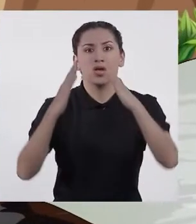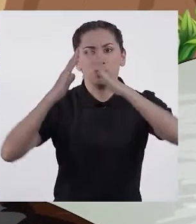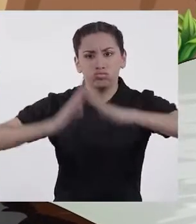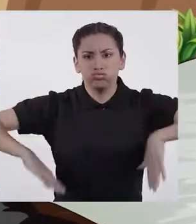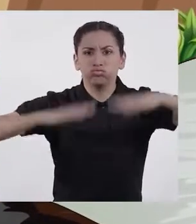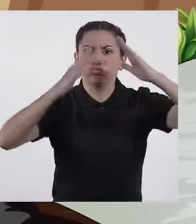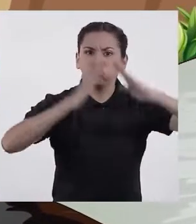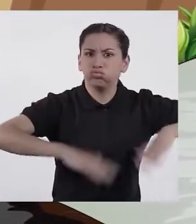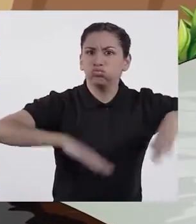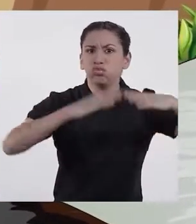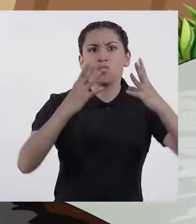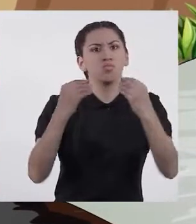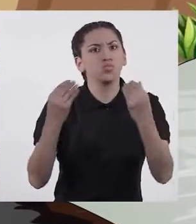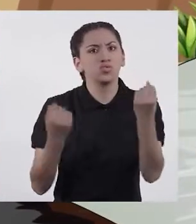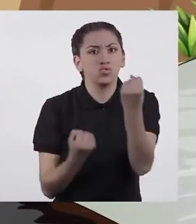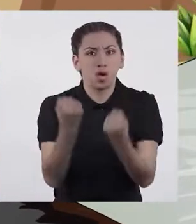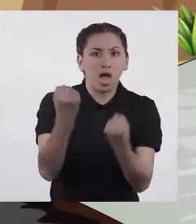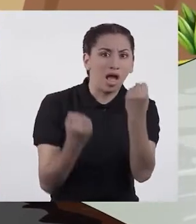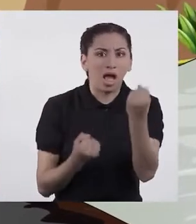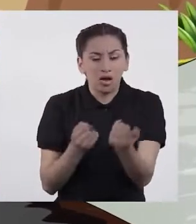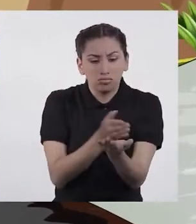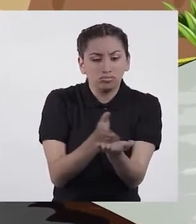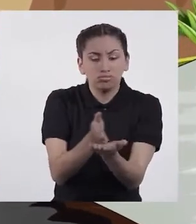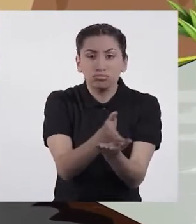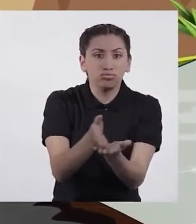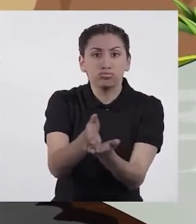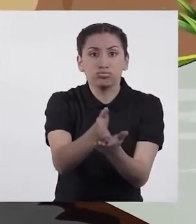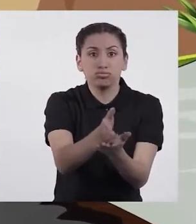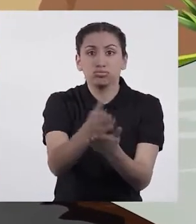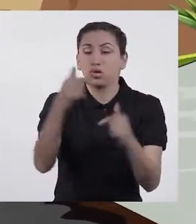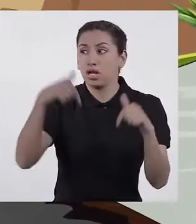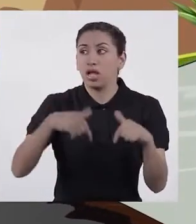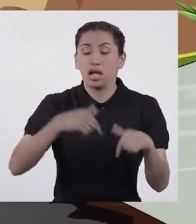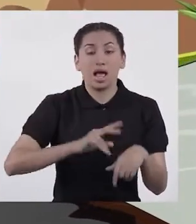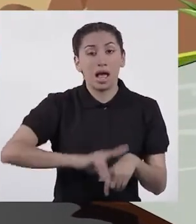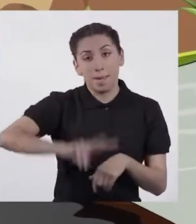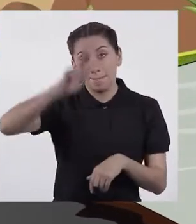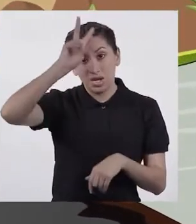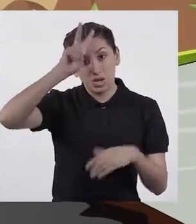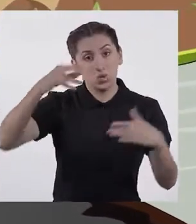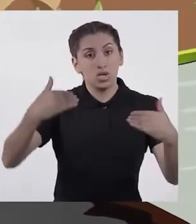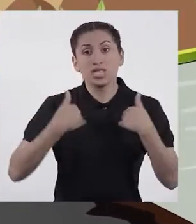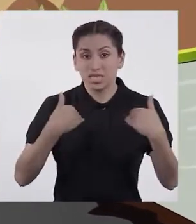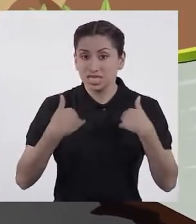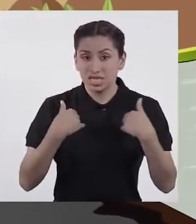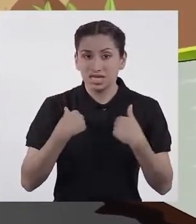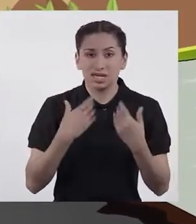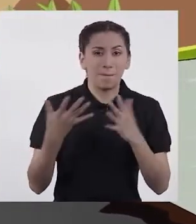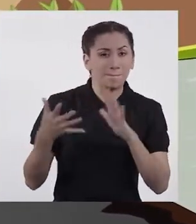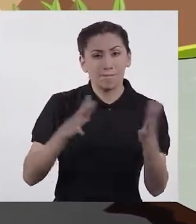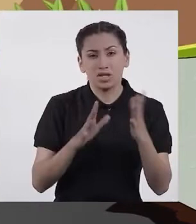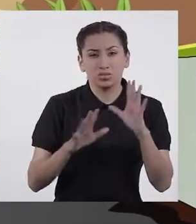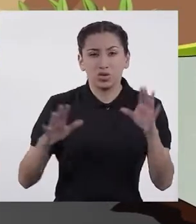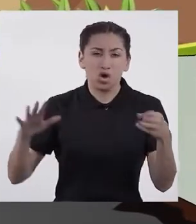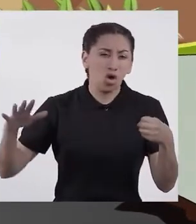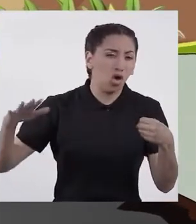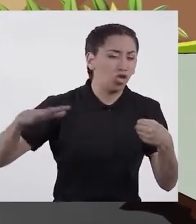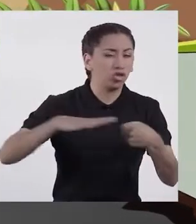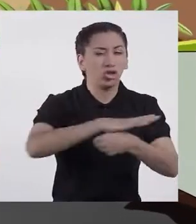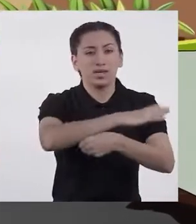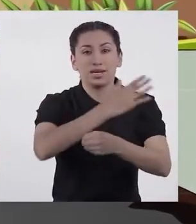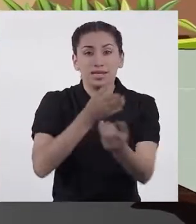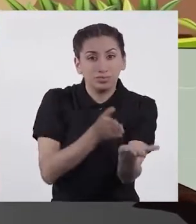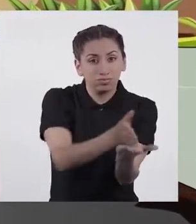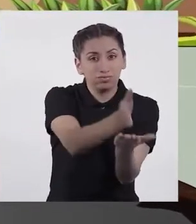mucha infraestructura vial. Al menos en nuestro país se estima que casi la totalidad de